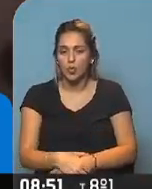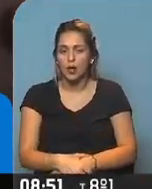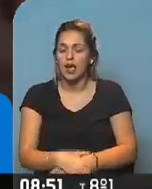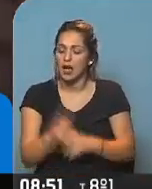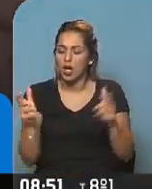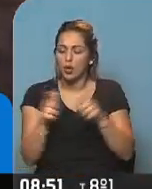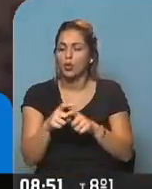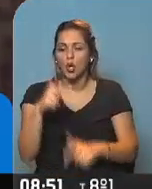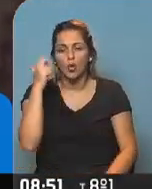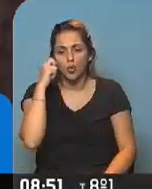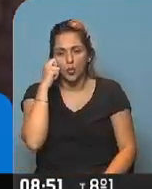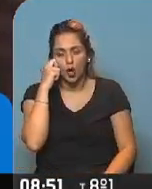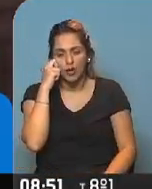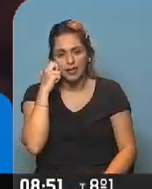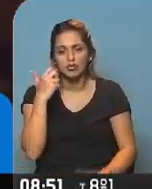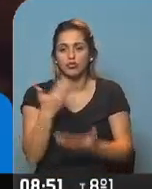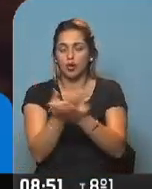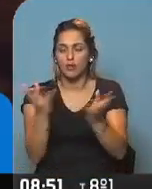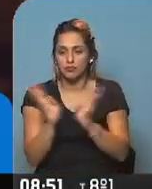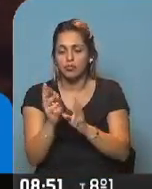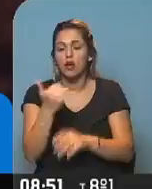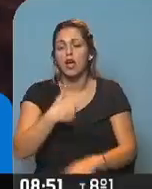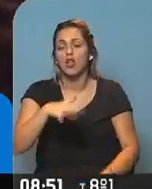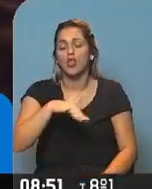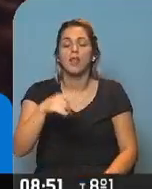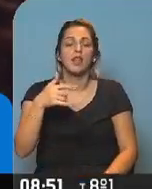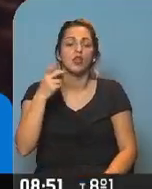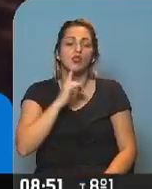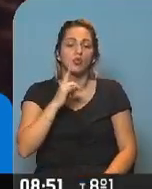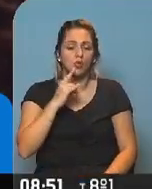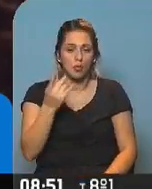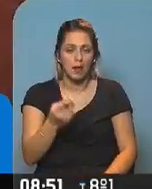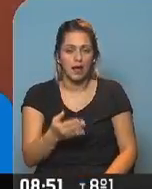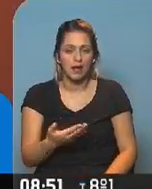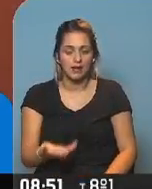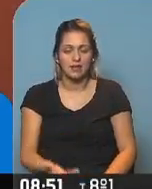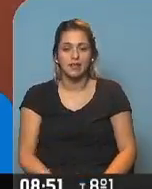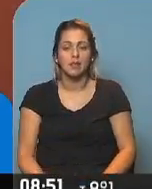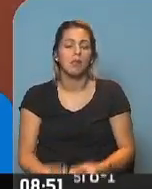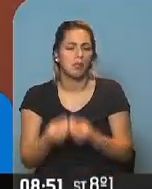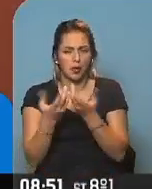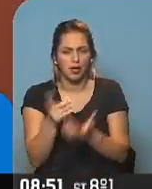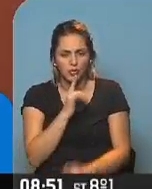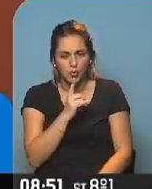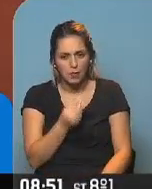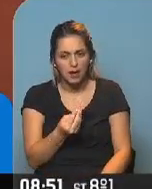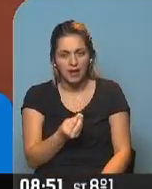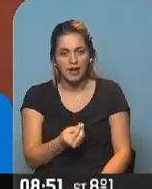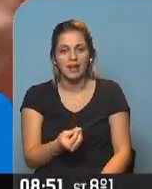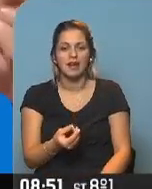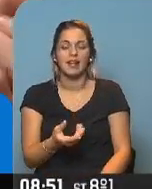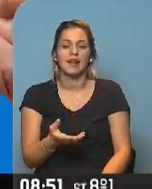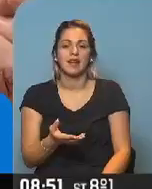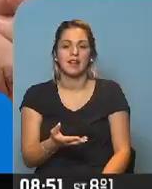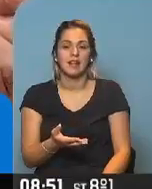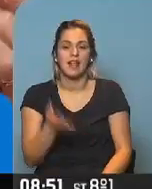de un congreso general constituyente se hace en san miguel del tucumán por una razón bastante sencilla era la mitad del camino que iba